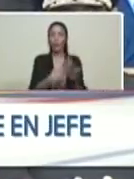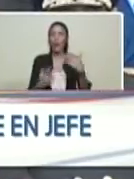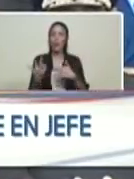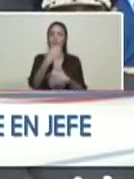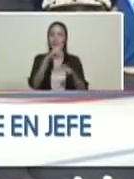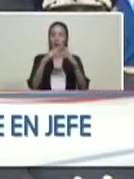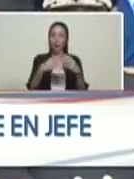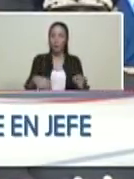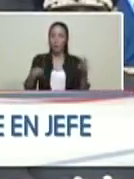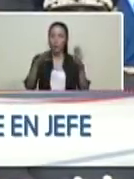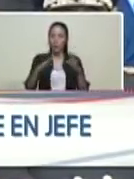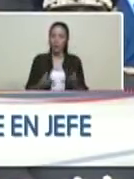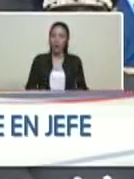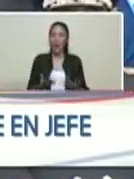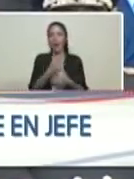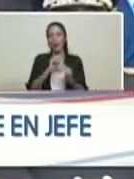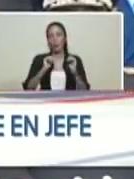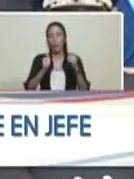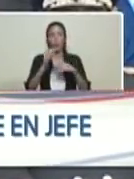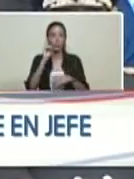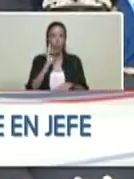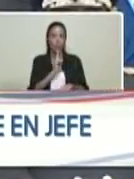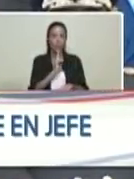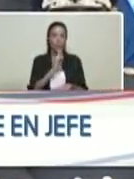ya la bolivariana